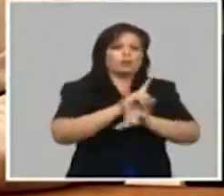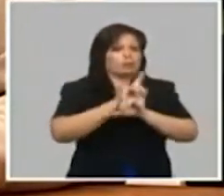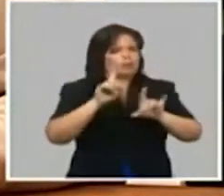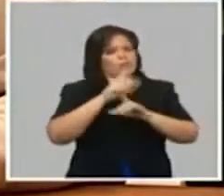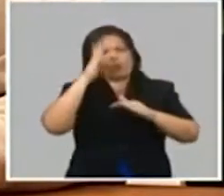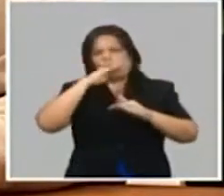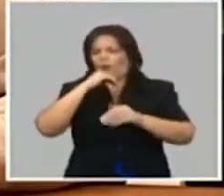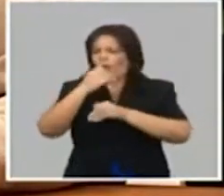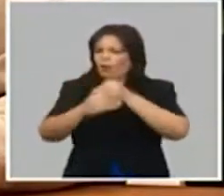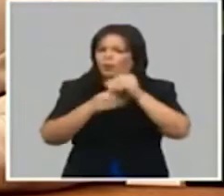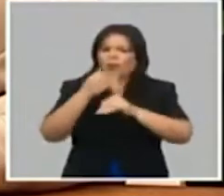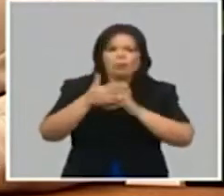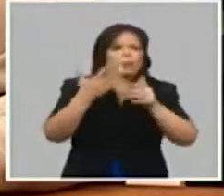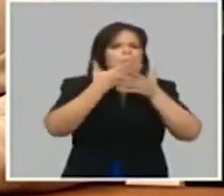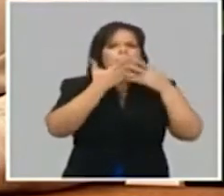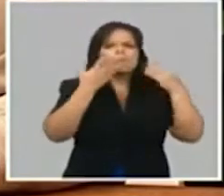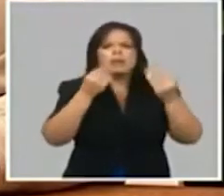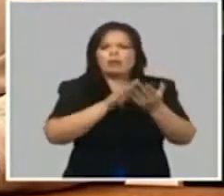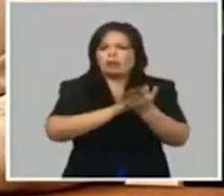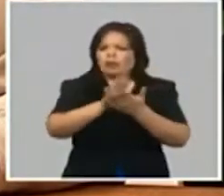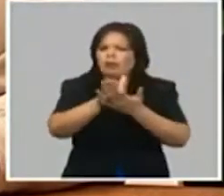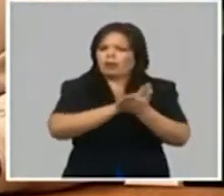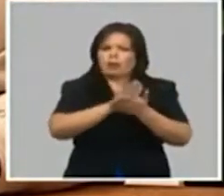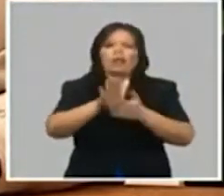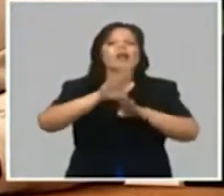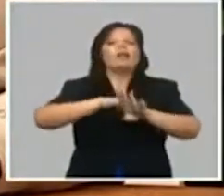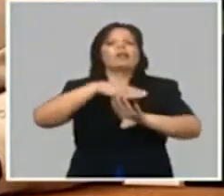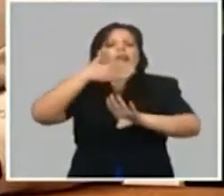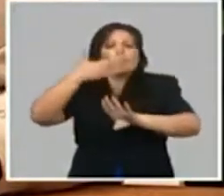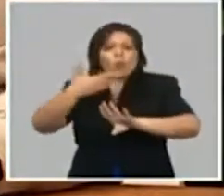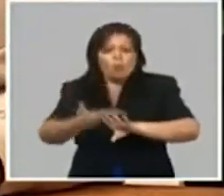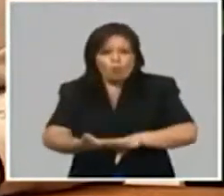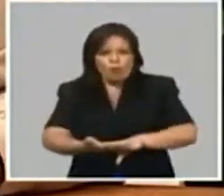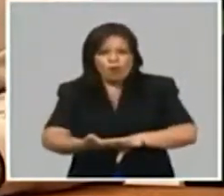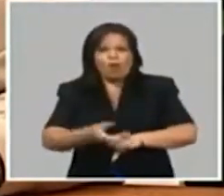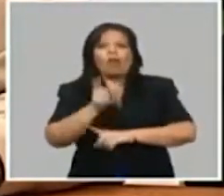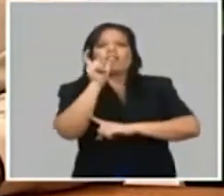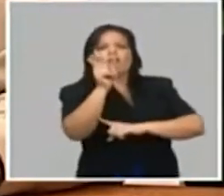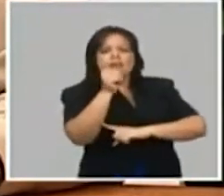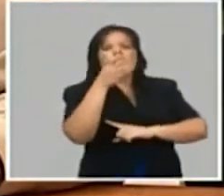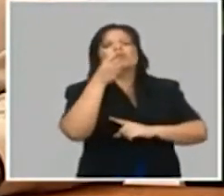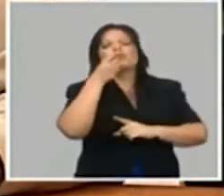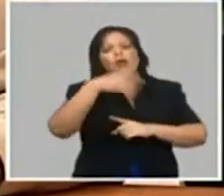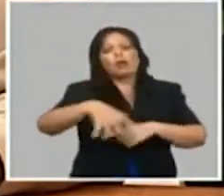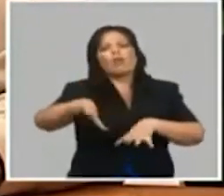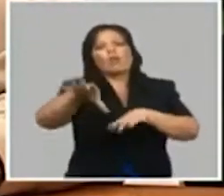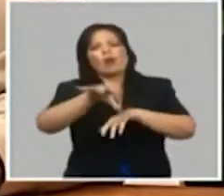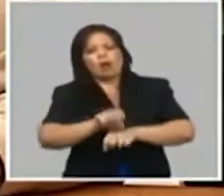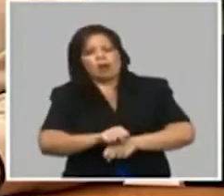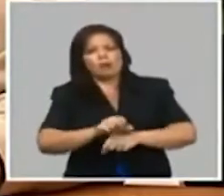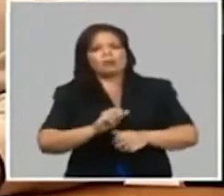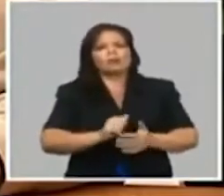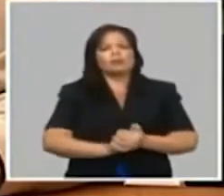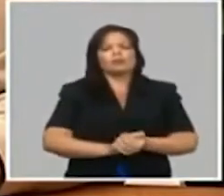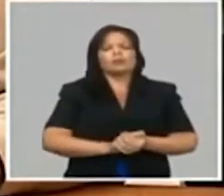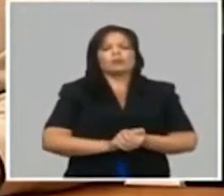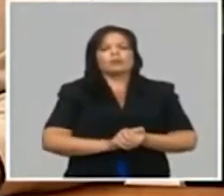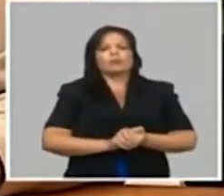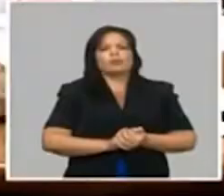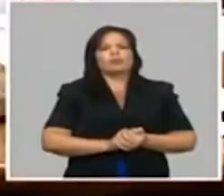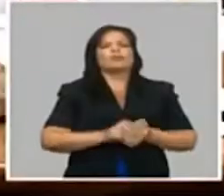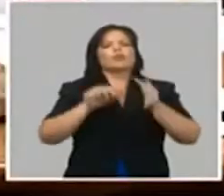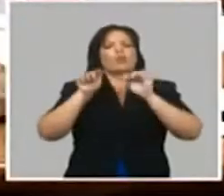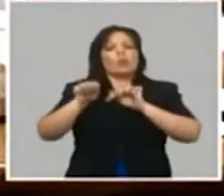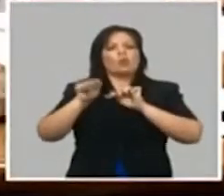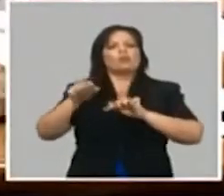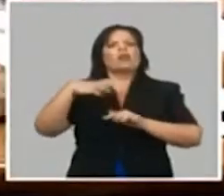de todas esas mercancías para que las personas no tuvieran ni que estar solicitando esas autorizaciones. ¿Las ha obligado usted a tener en custodia en